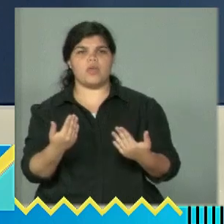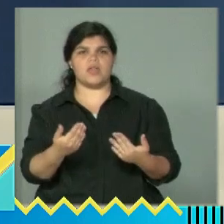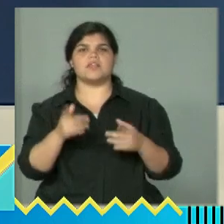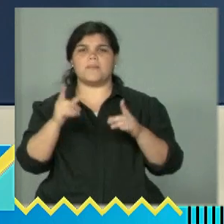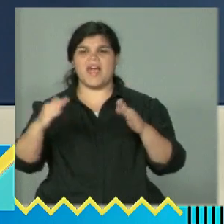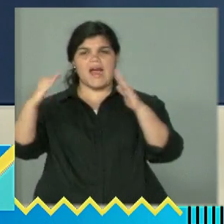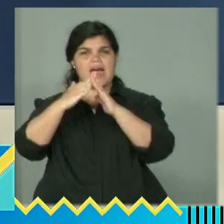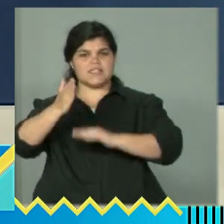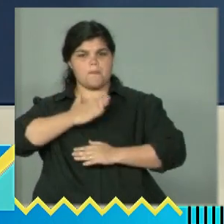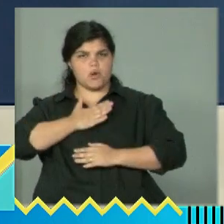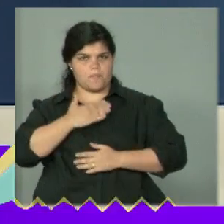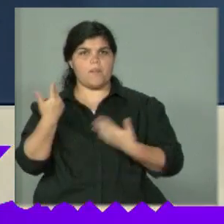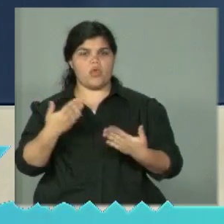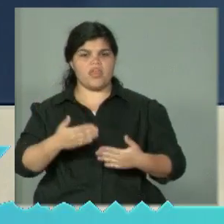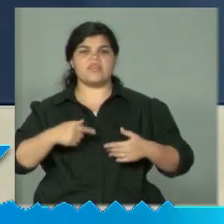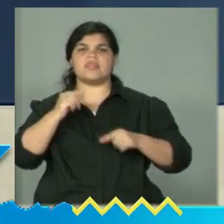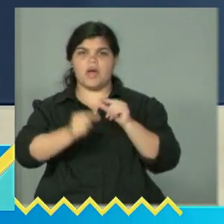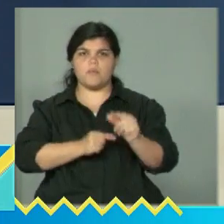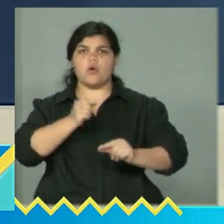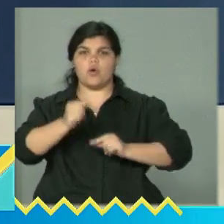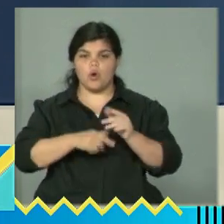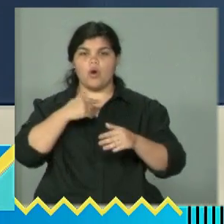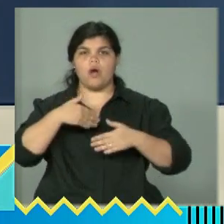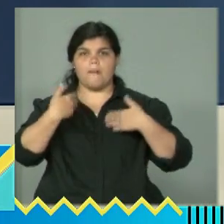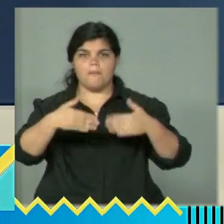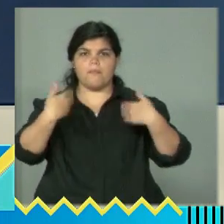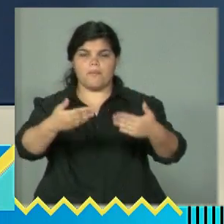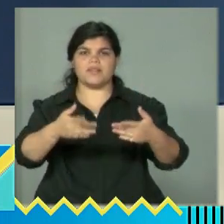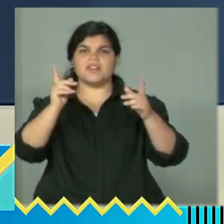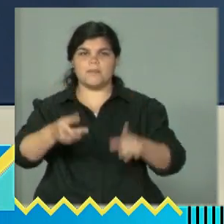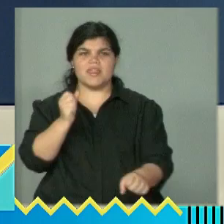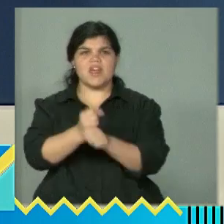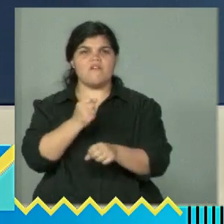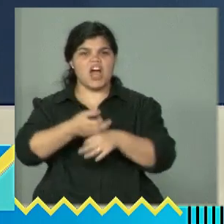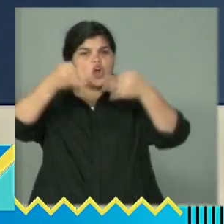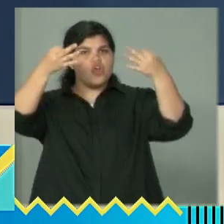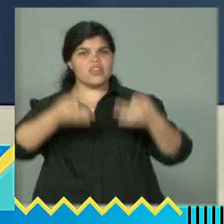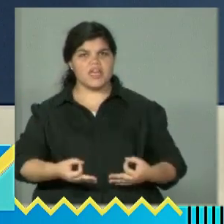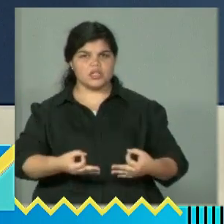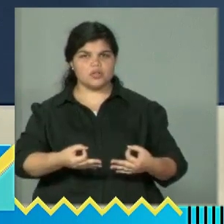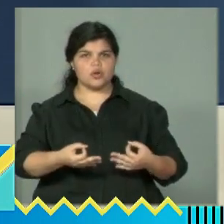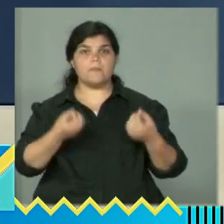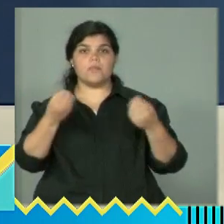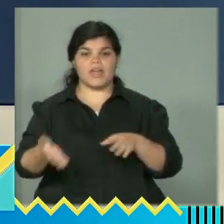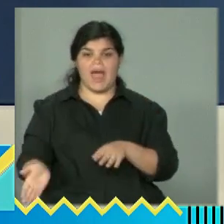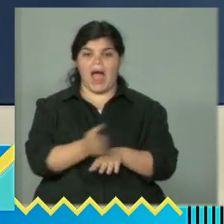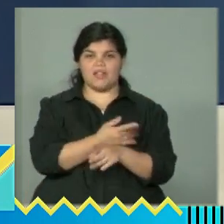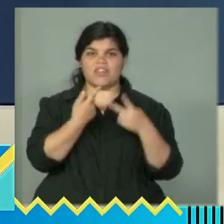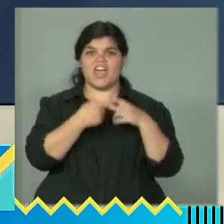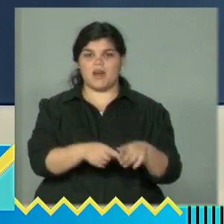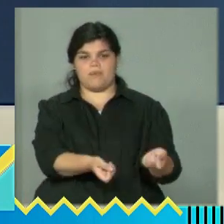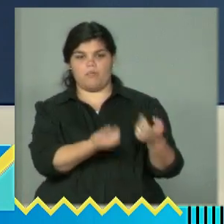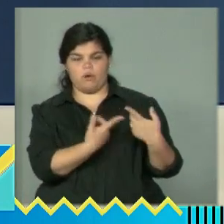techo. Y de a poco se va progresando y poder trabajar también dignamente, sentirte digno del trabajo que haces por las herramientas que has obtenido